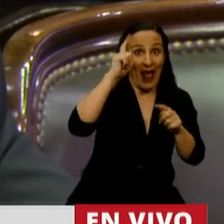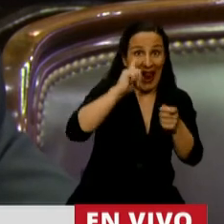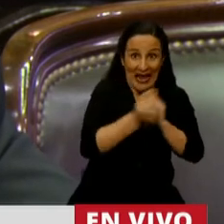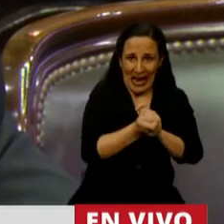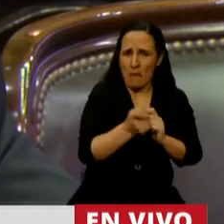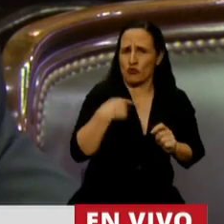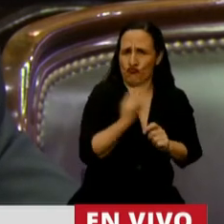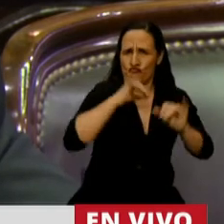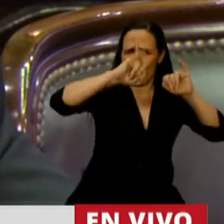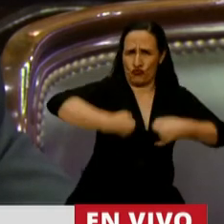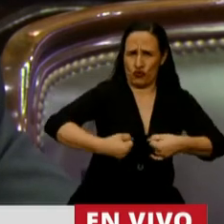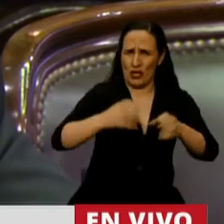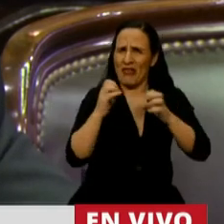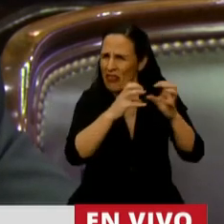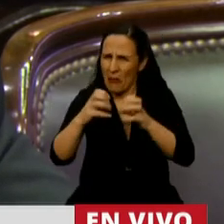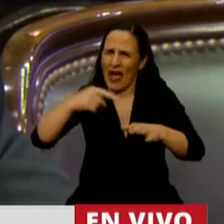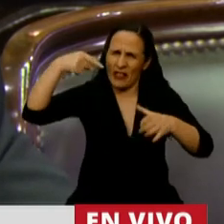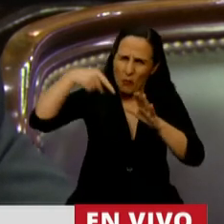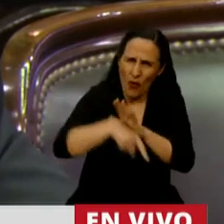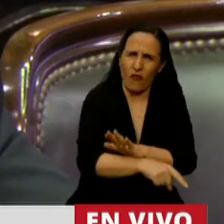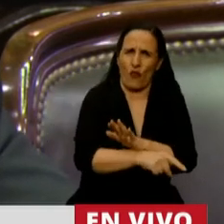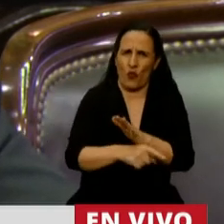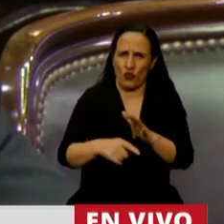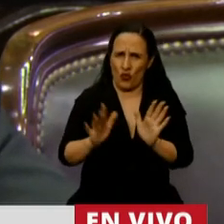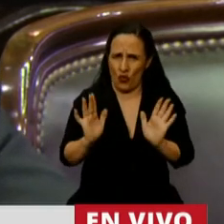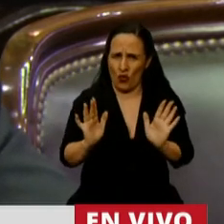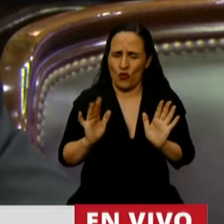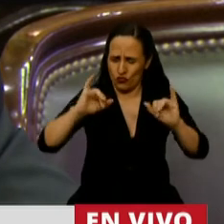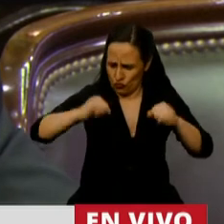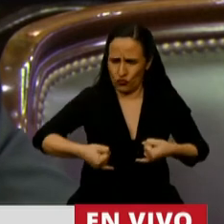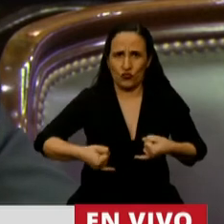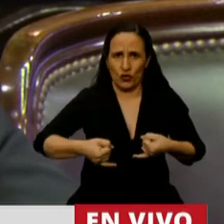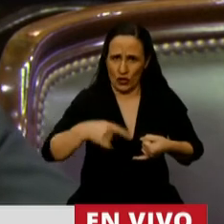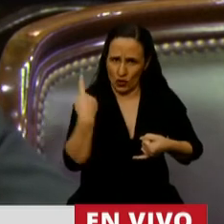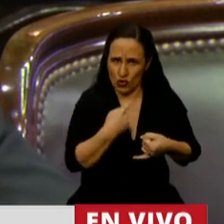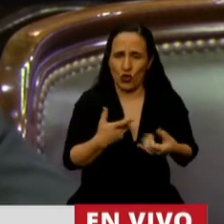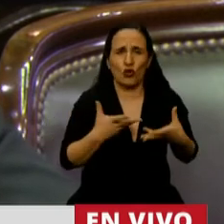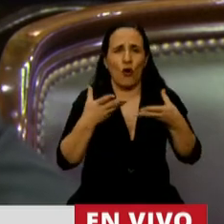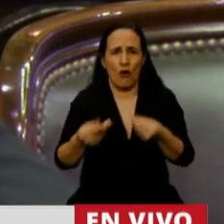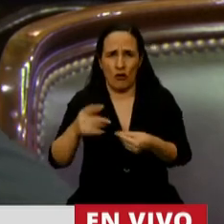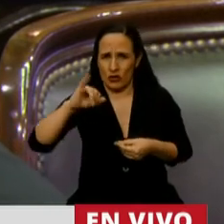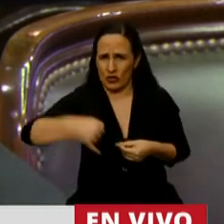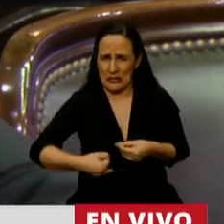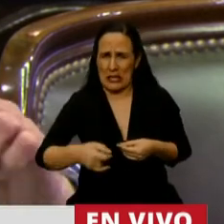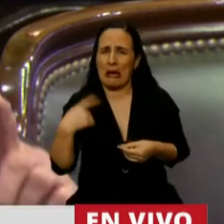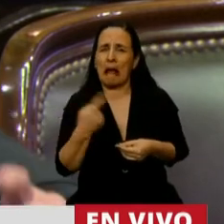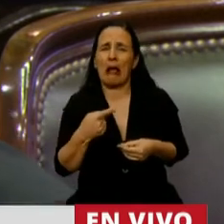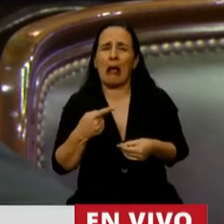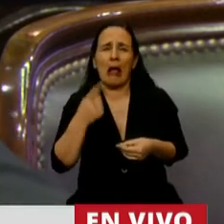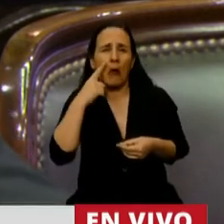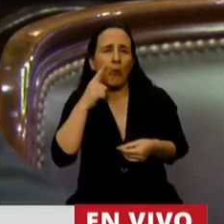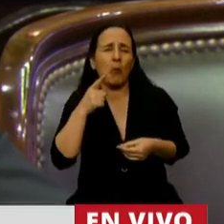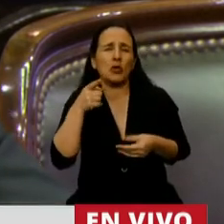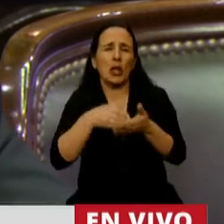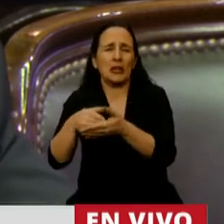absolutamente dispuestos a debatir en profundidad las cuestiones que allí se planteen y vamos a acompañar, no venimos a poner palos en la rueda,